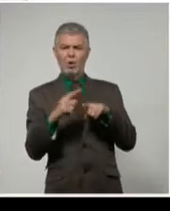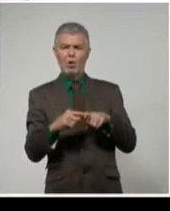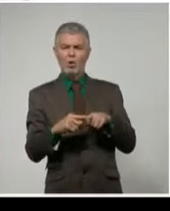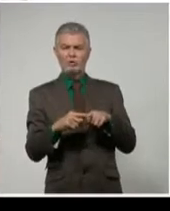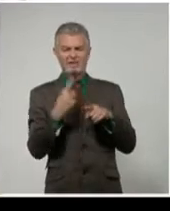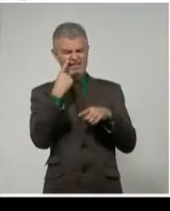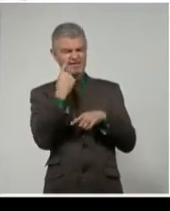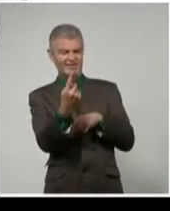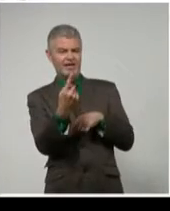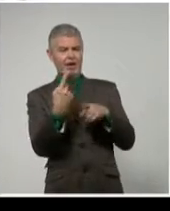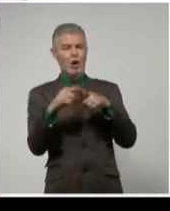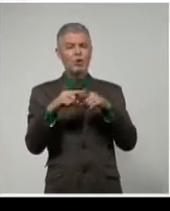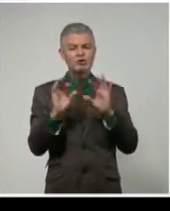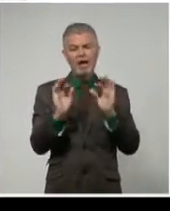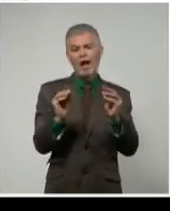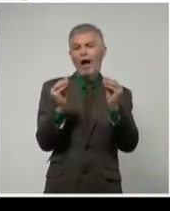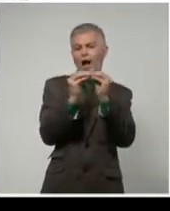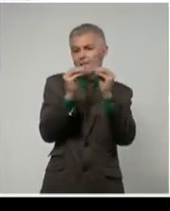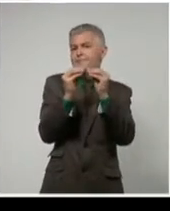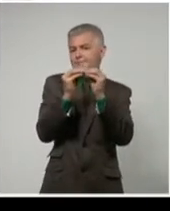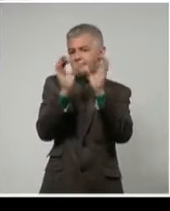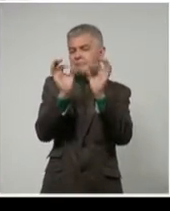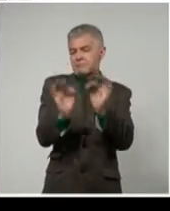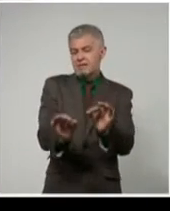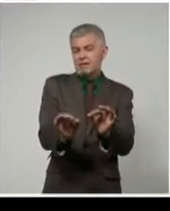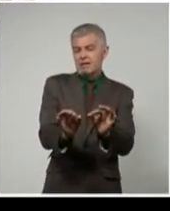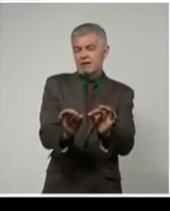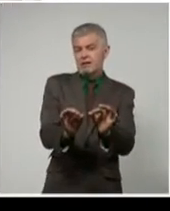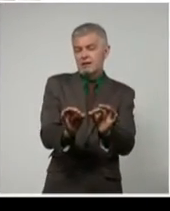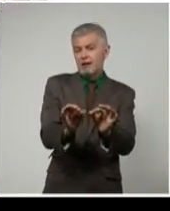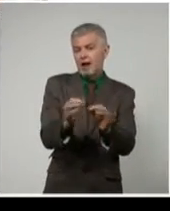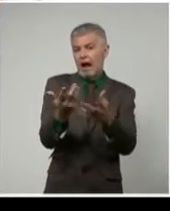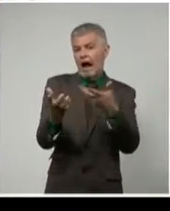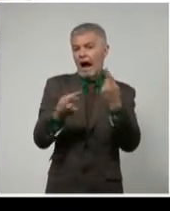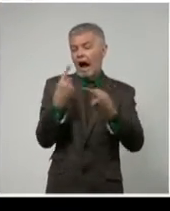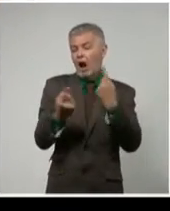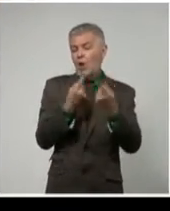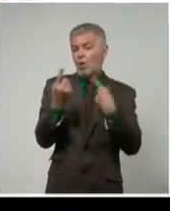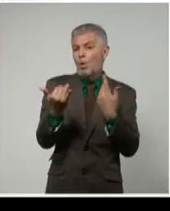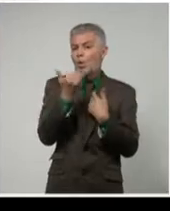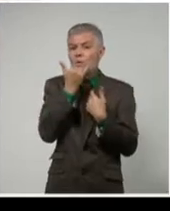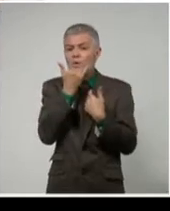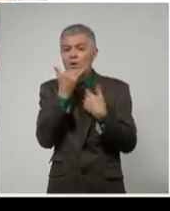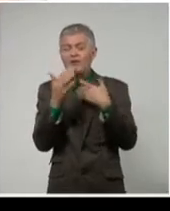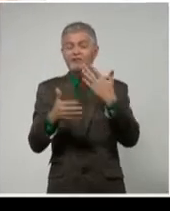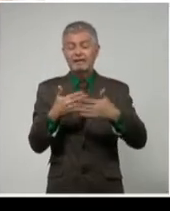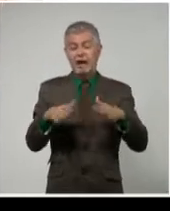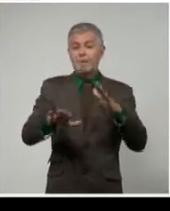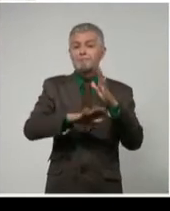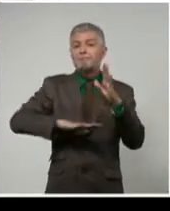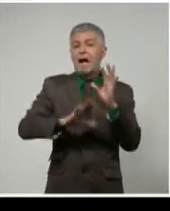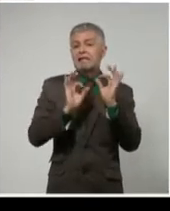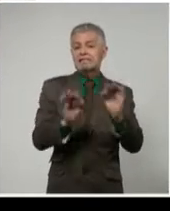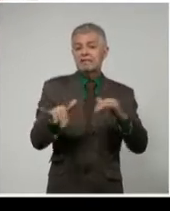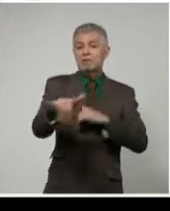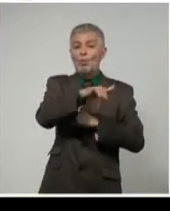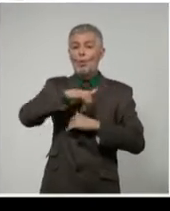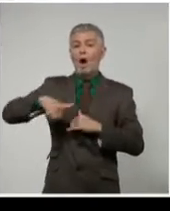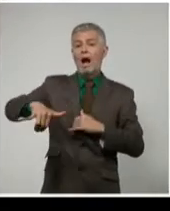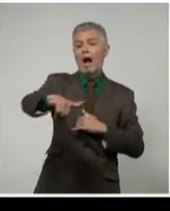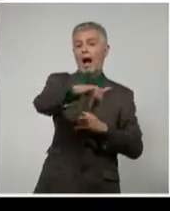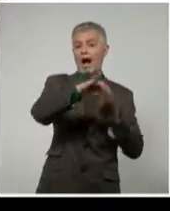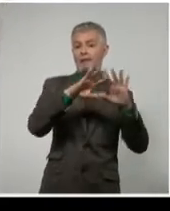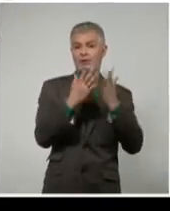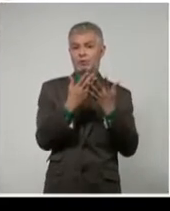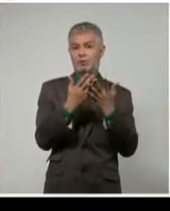forma coherente y de una forma que tengan una fisiopatología común, que tenga una base común. Y nada de esto se puede decir